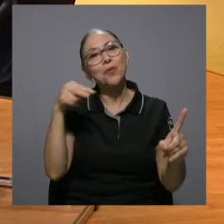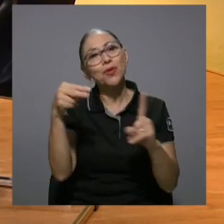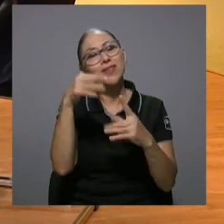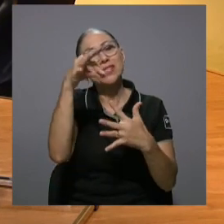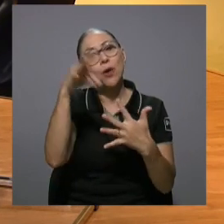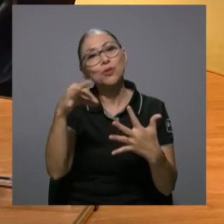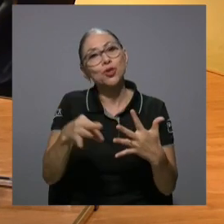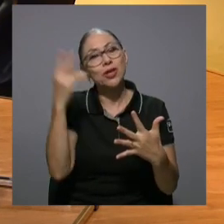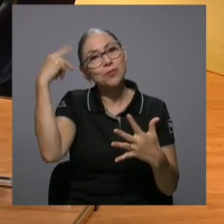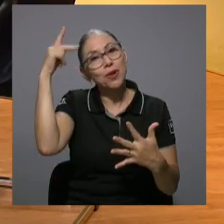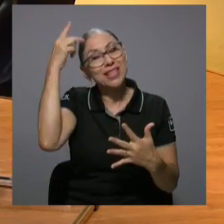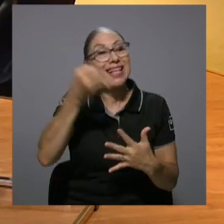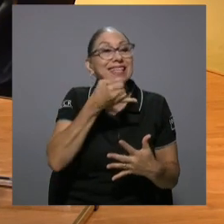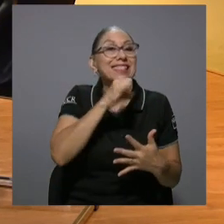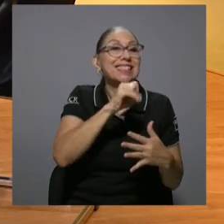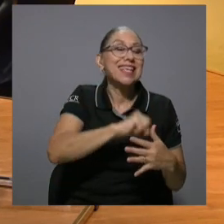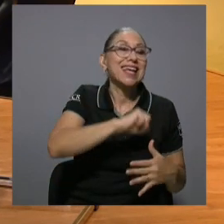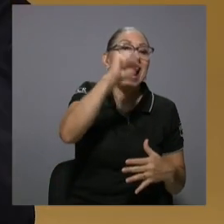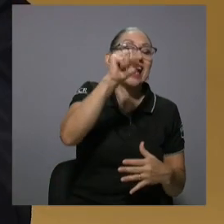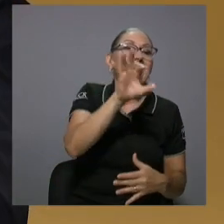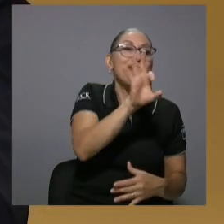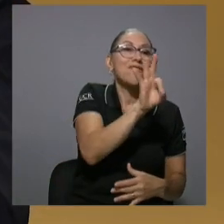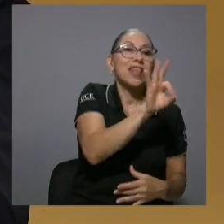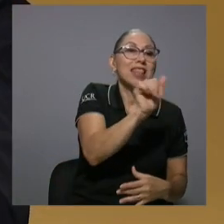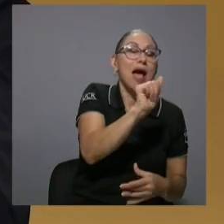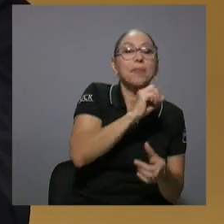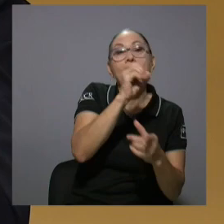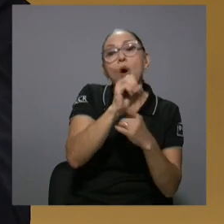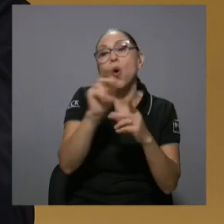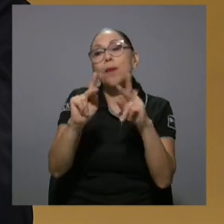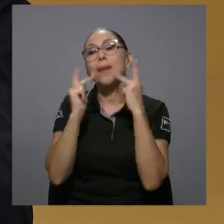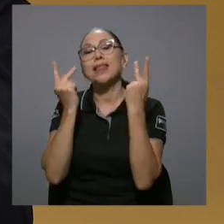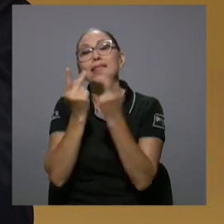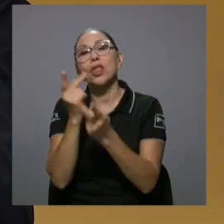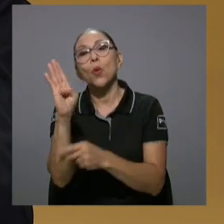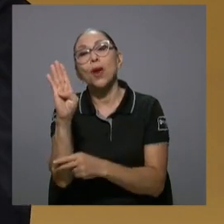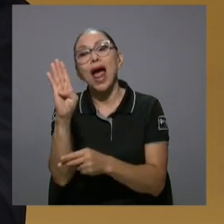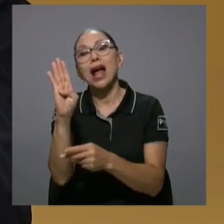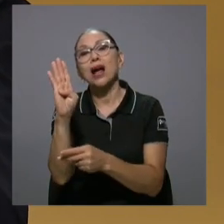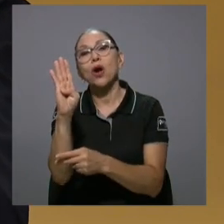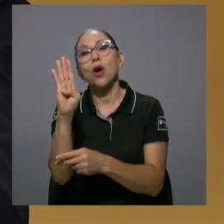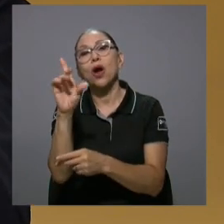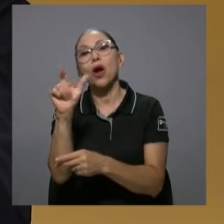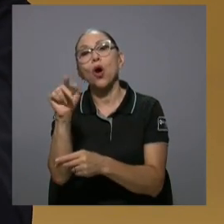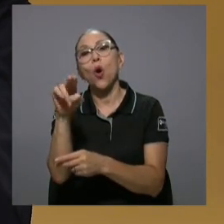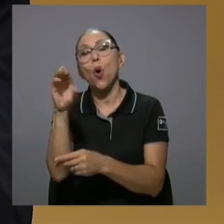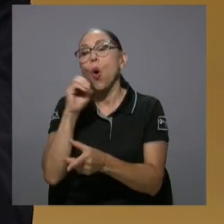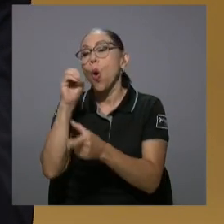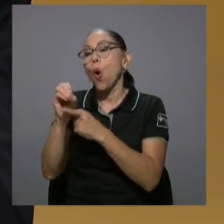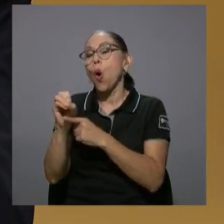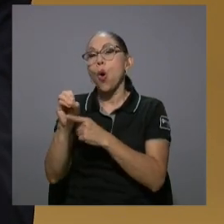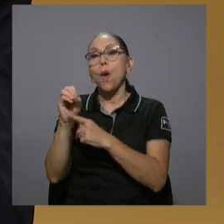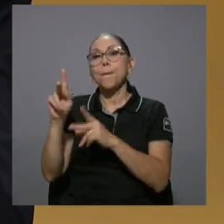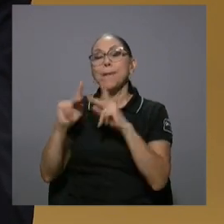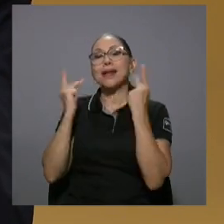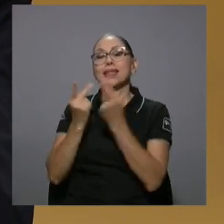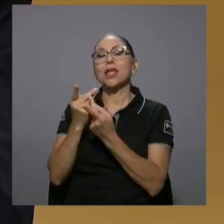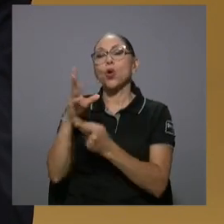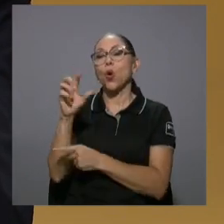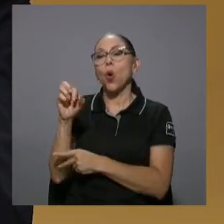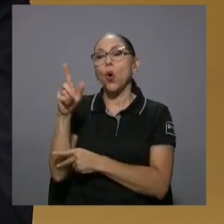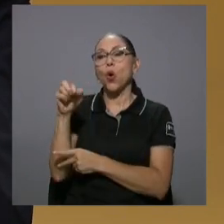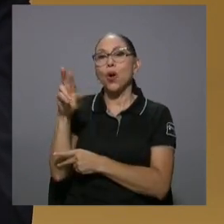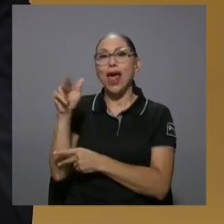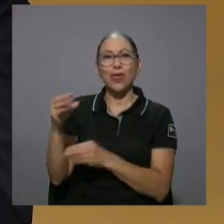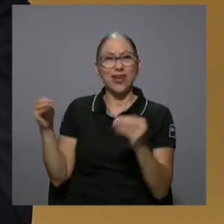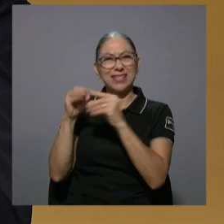gana el Frente Amplio que si gana el Partido Blanco o si gana el Partido Colorado, que ha sido como más socialdemócrata. Pero